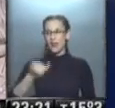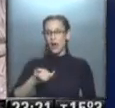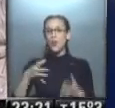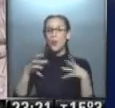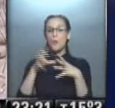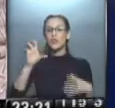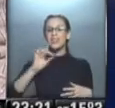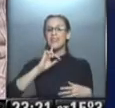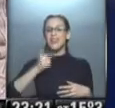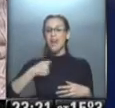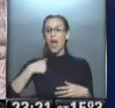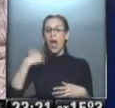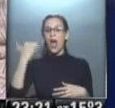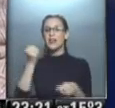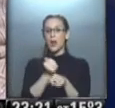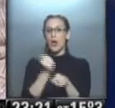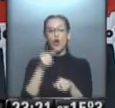campaña contra el trabajo en negro.